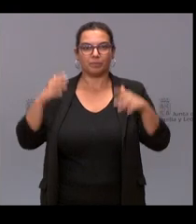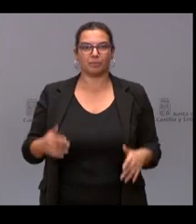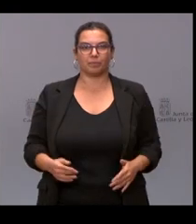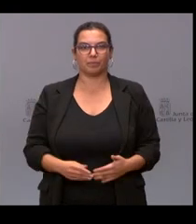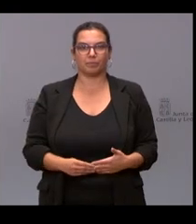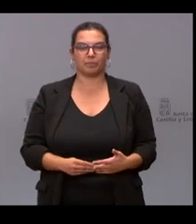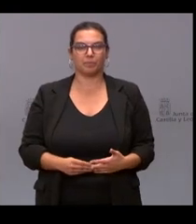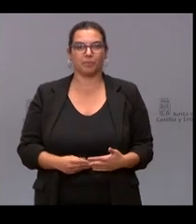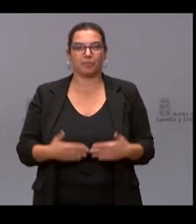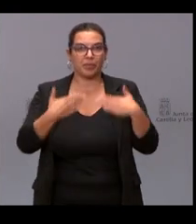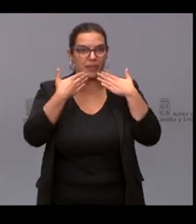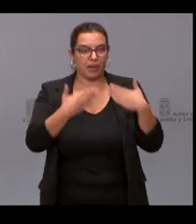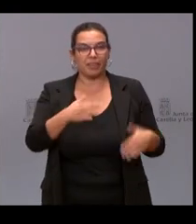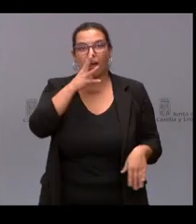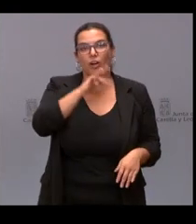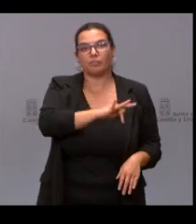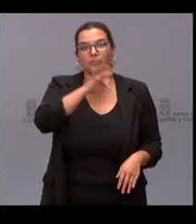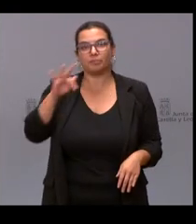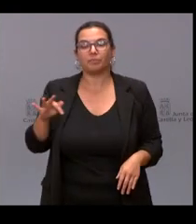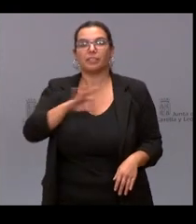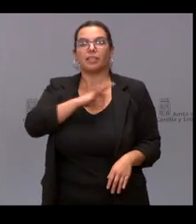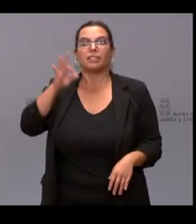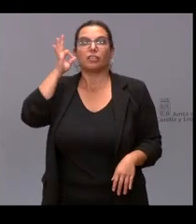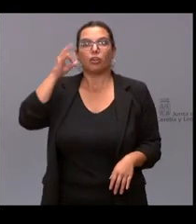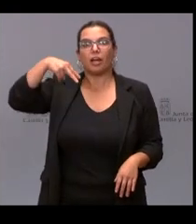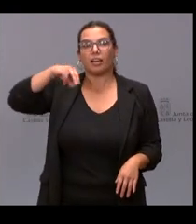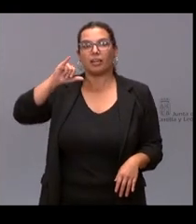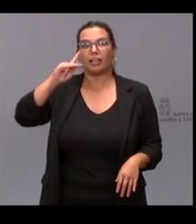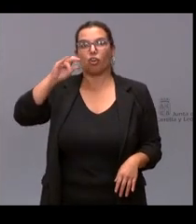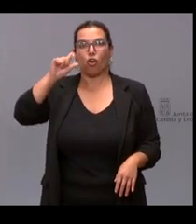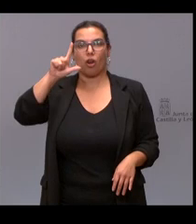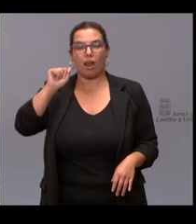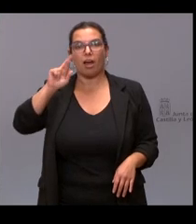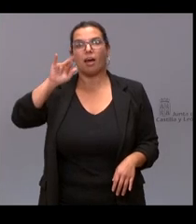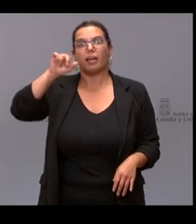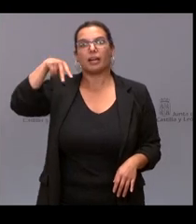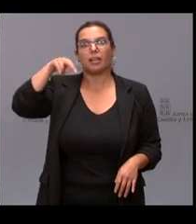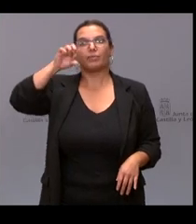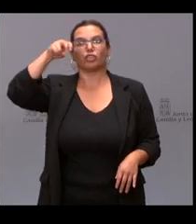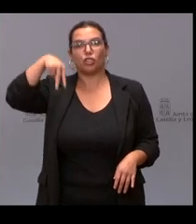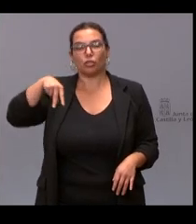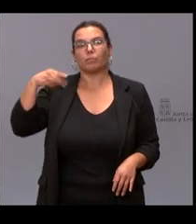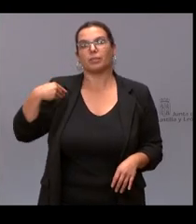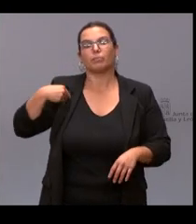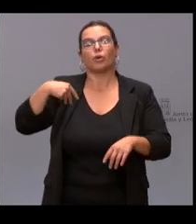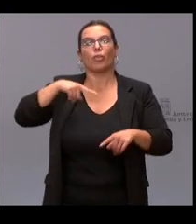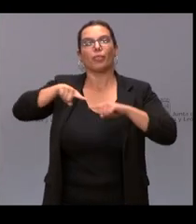Muchas gracias. Se interviene ahora la señora Nicola Rimington, directora de Desarrollo de Estrategia de Innovat Auto.